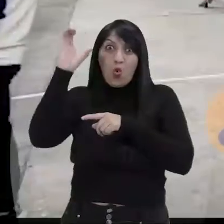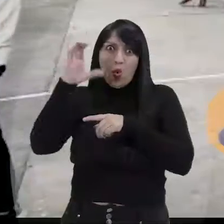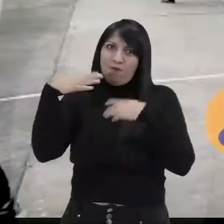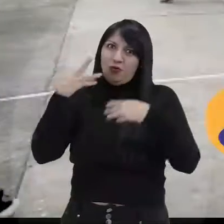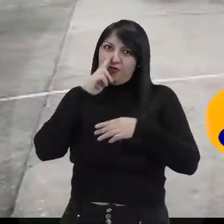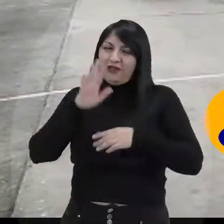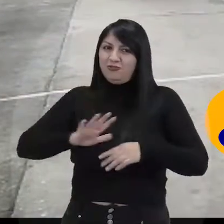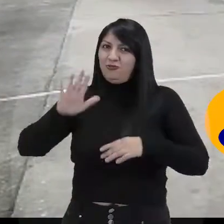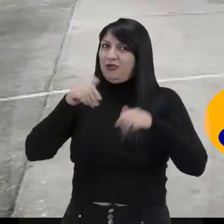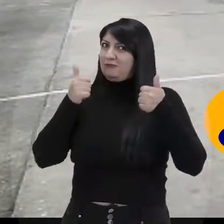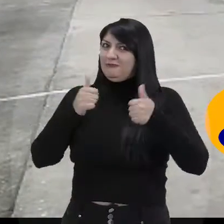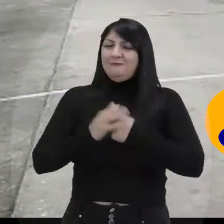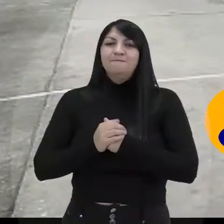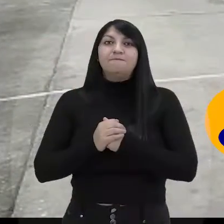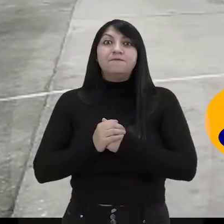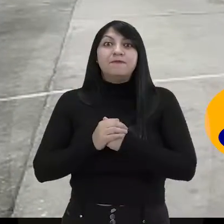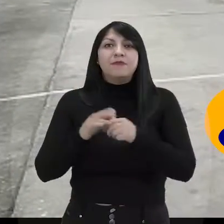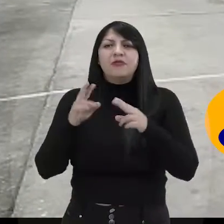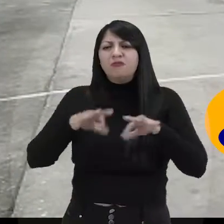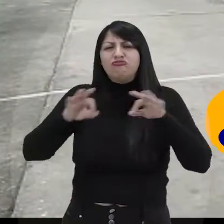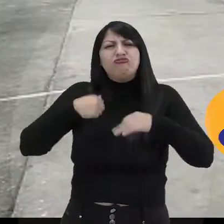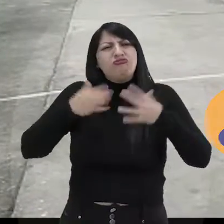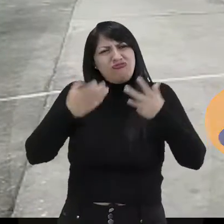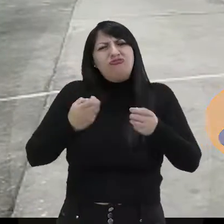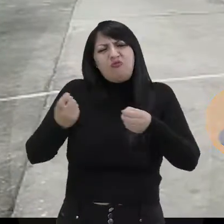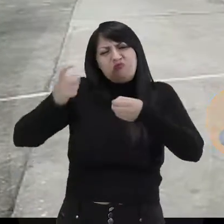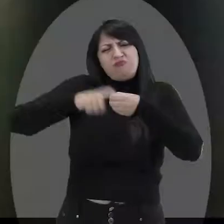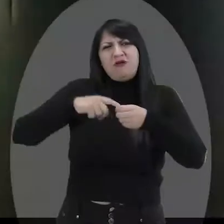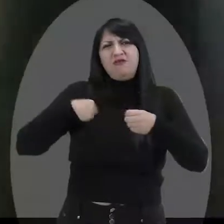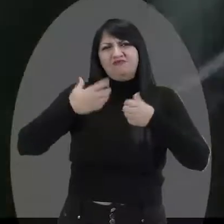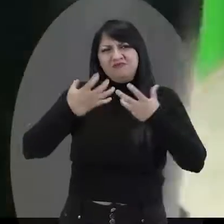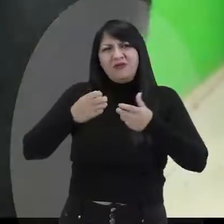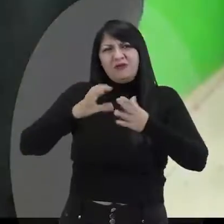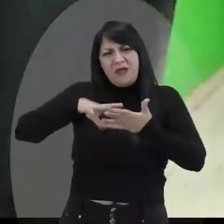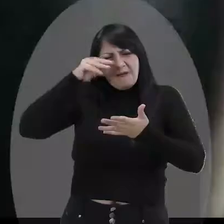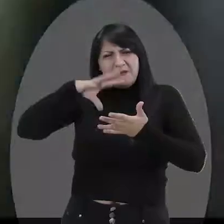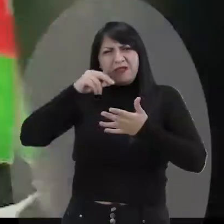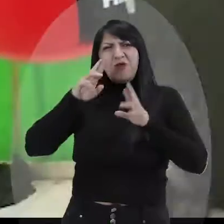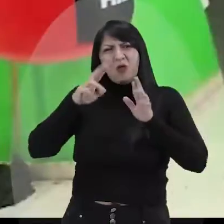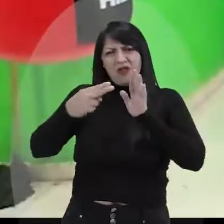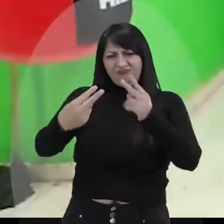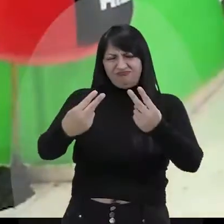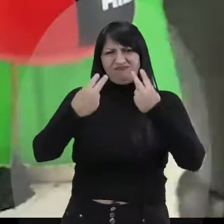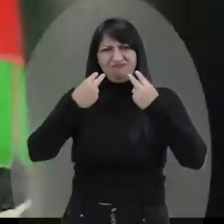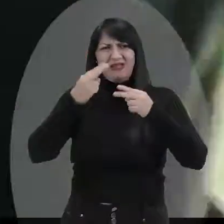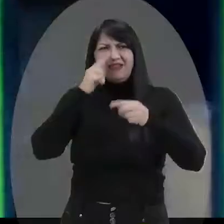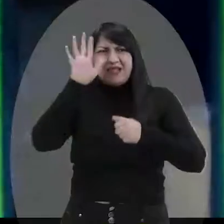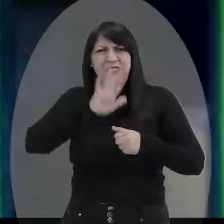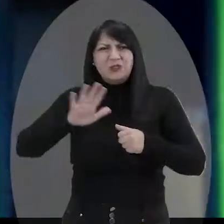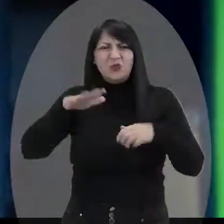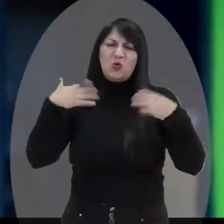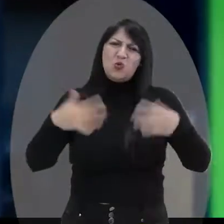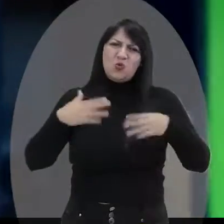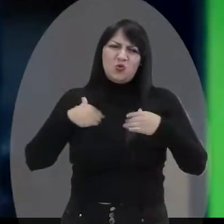Colombia. Mi ambición es llegar a ser el mejor boxeador de Colombia. El boxeo me ha cambiado como mejor persona,